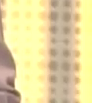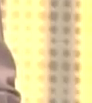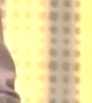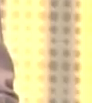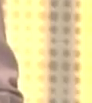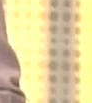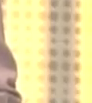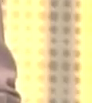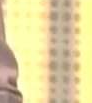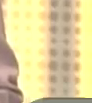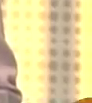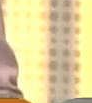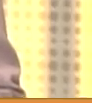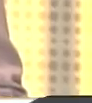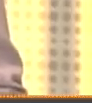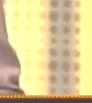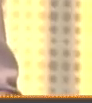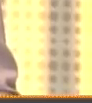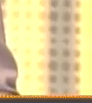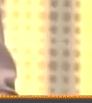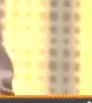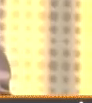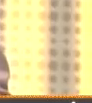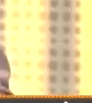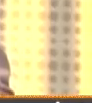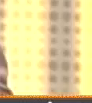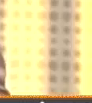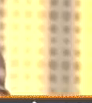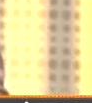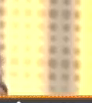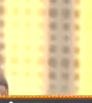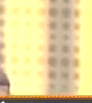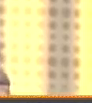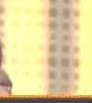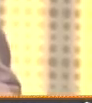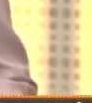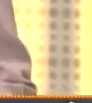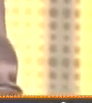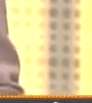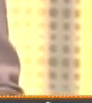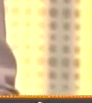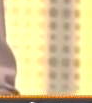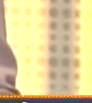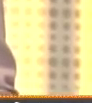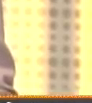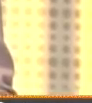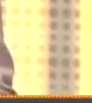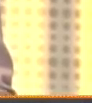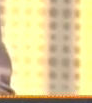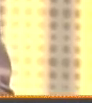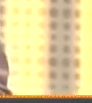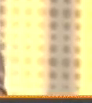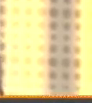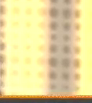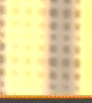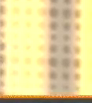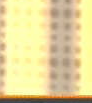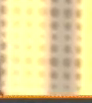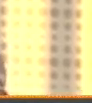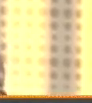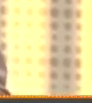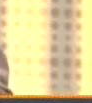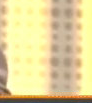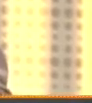a la noticia regional correspondiente de la tarde de este martes y 24 de abril les saluda altera la roca en nombre de todo el equipo de